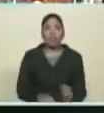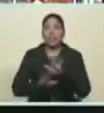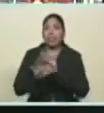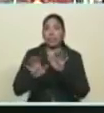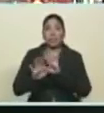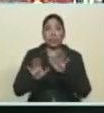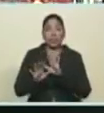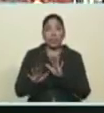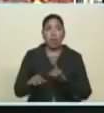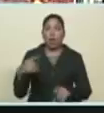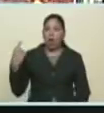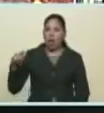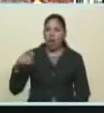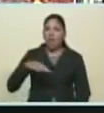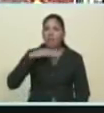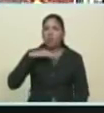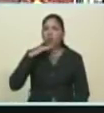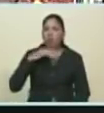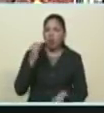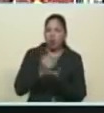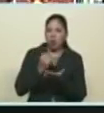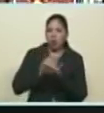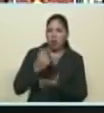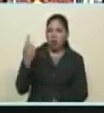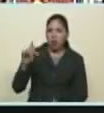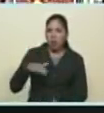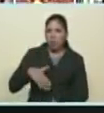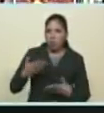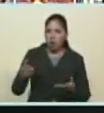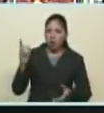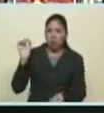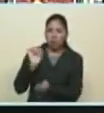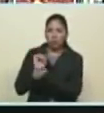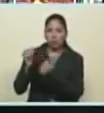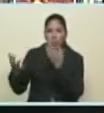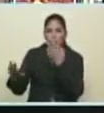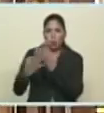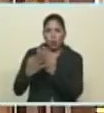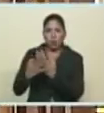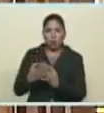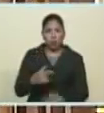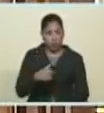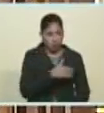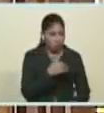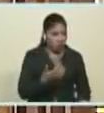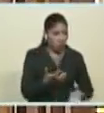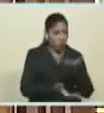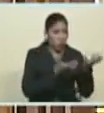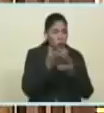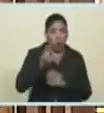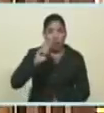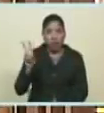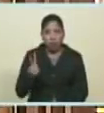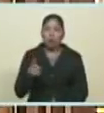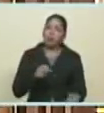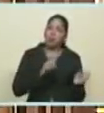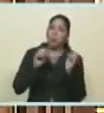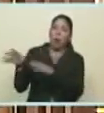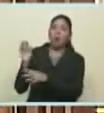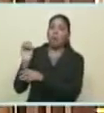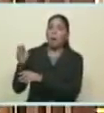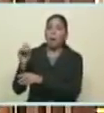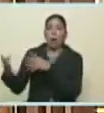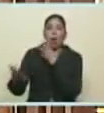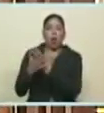Bastantes cupos en las cárceles hay para los criminales que pretenden incendiar Venezuela otra vez. Y llamo a Venezuela